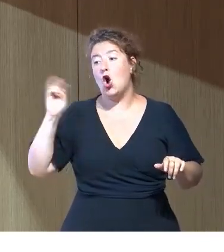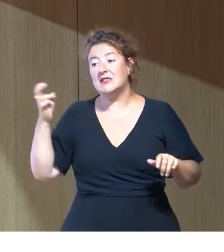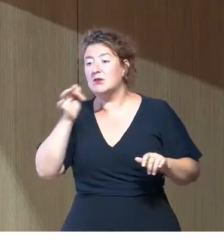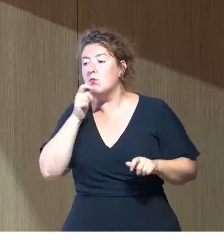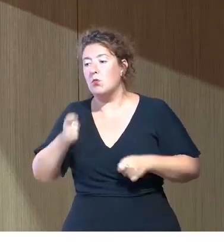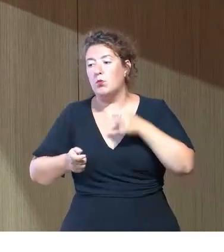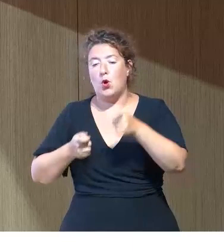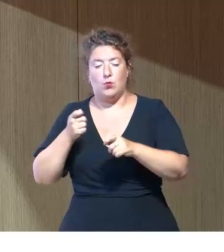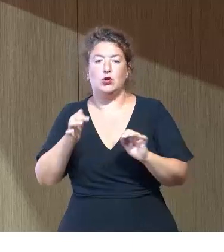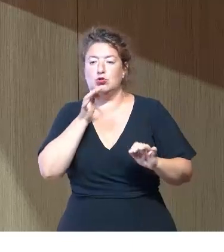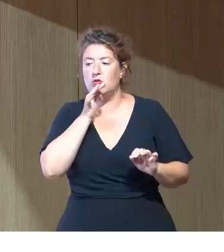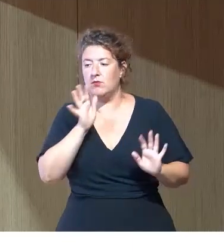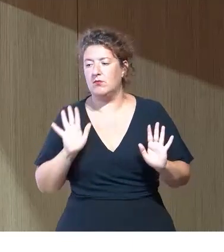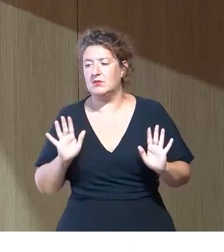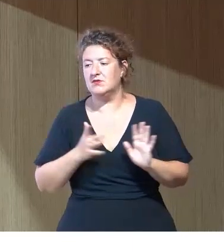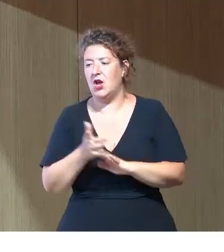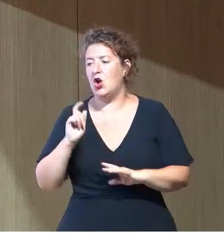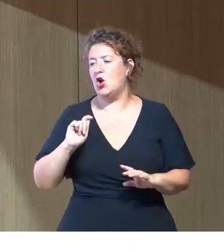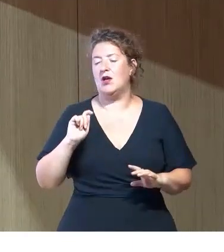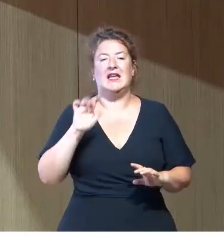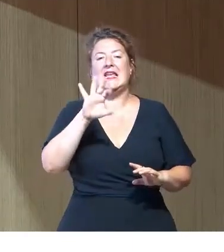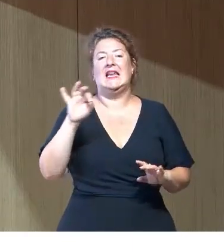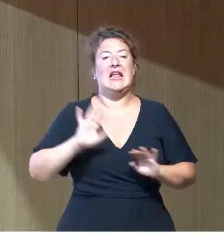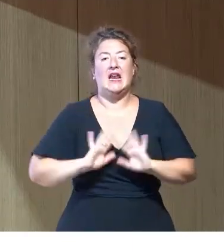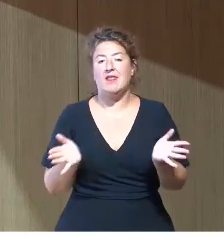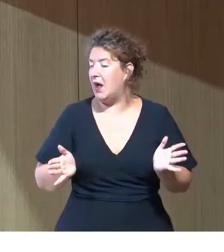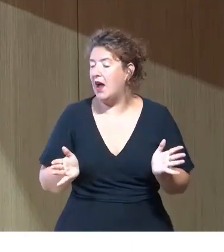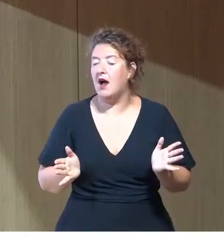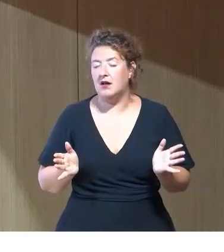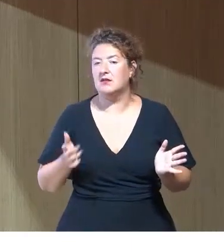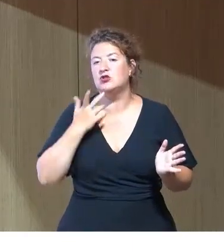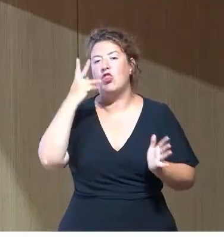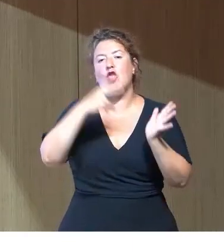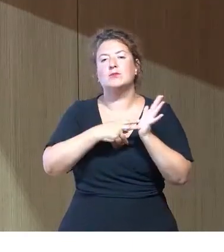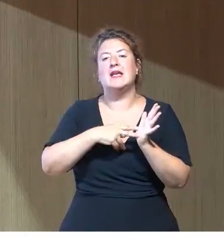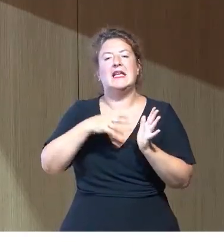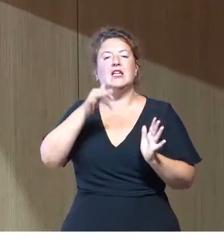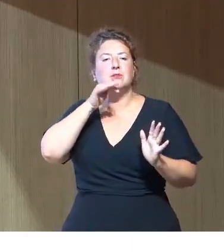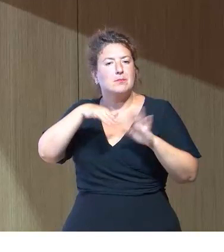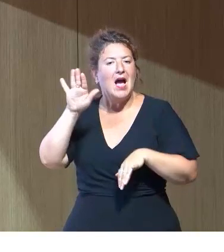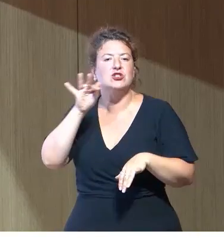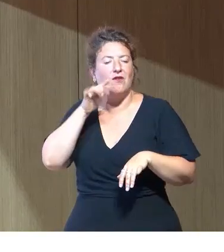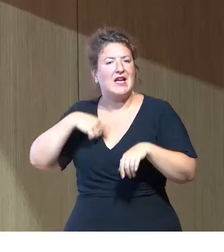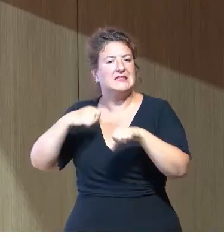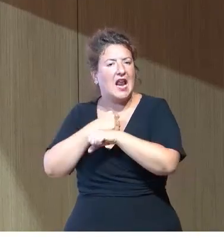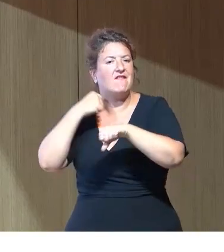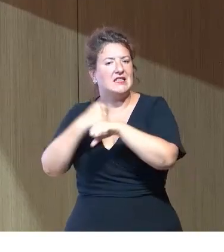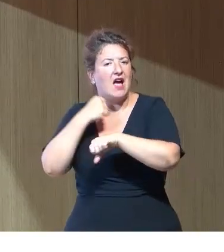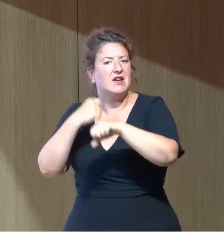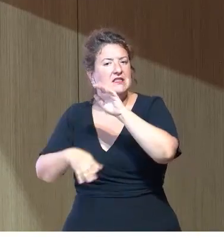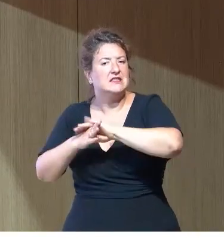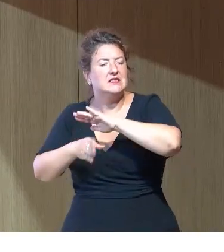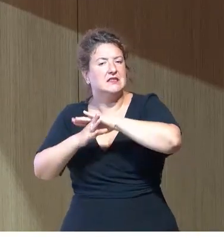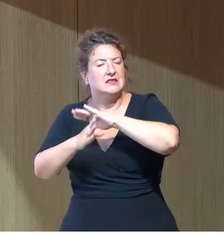consiguiendo porque no significa que solo las hayan conseguido 500 sino que hay dos mil y pico que Siguen trabajando en ellas y que cada día